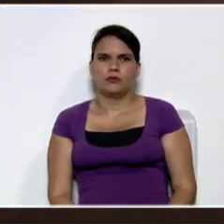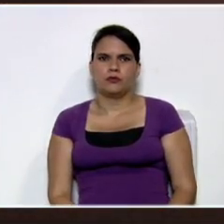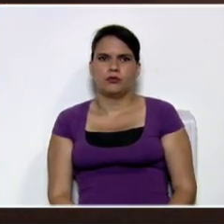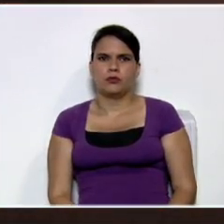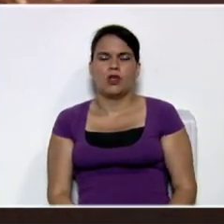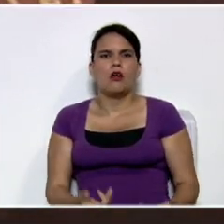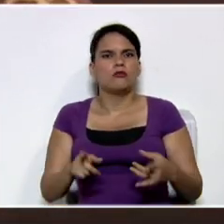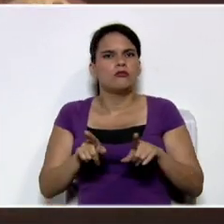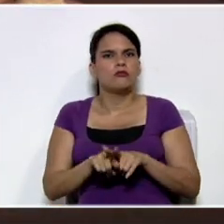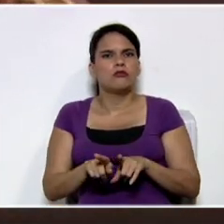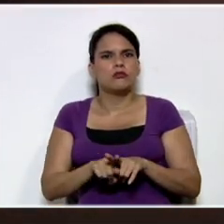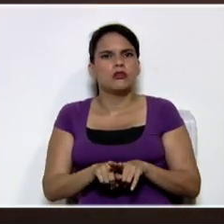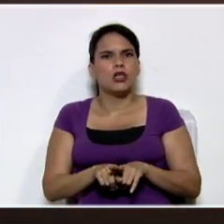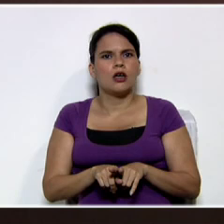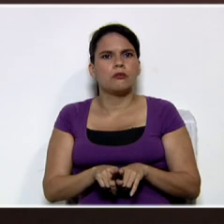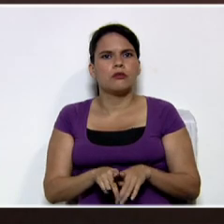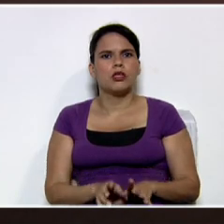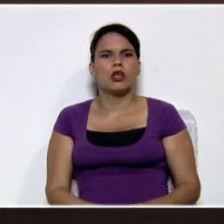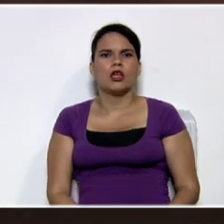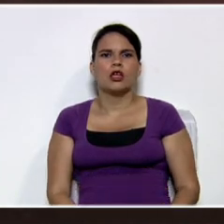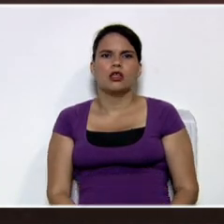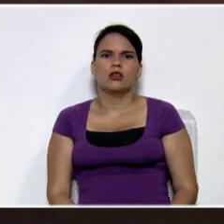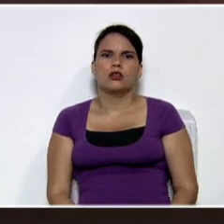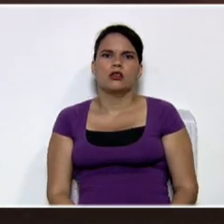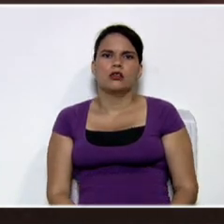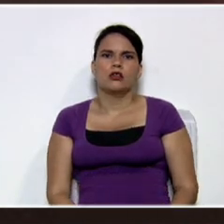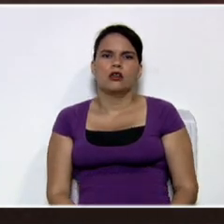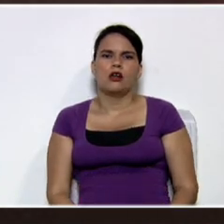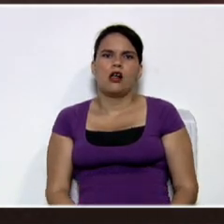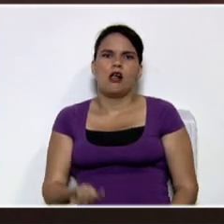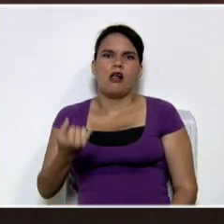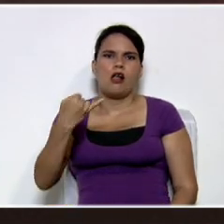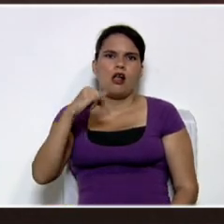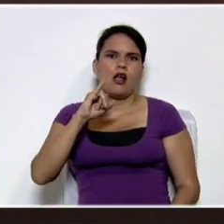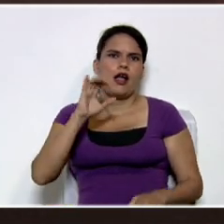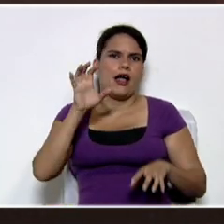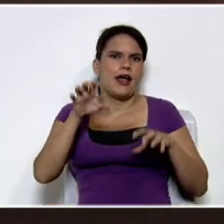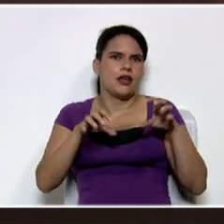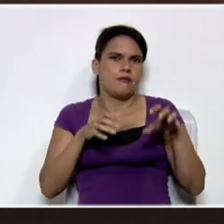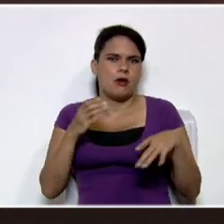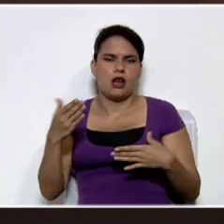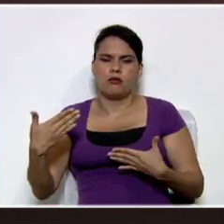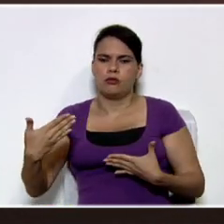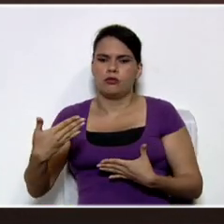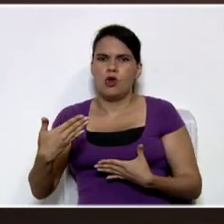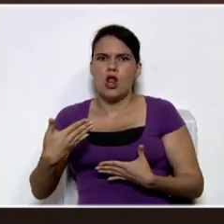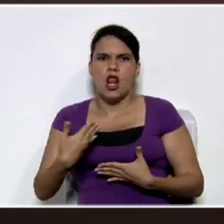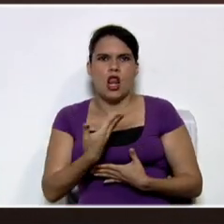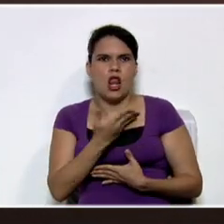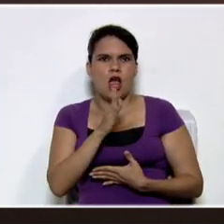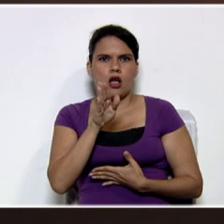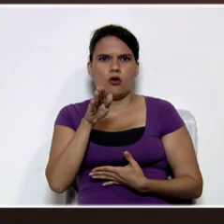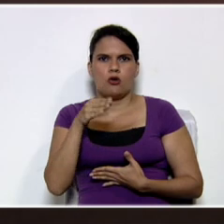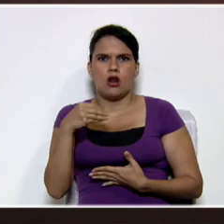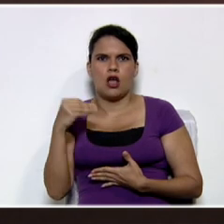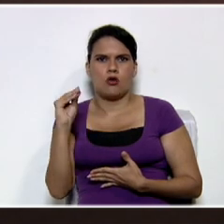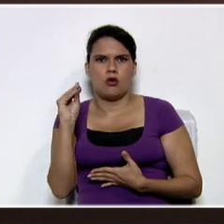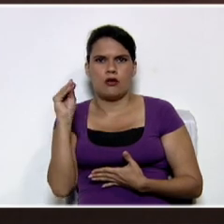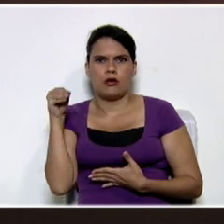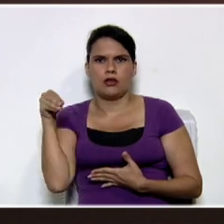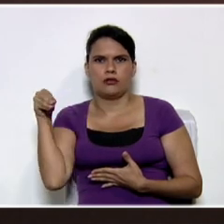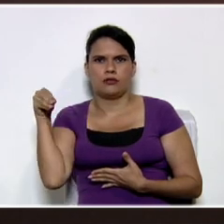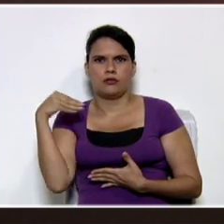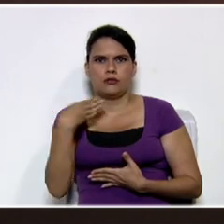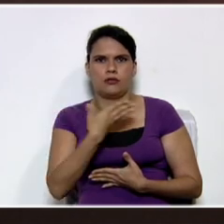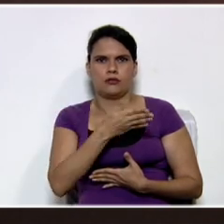y también de algunos como por ejemplo animales como la culebra, la cual era muy significativa